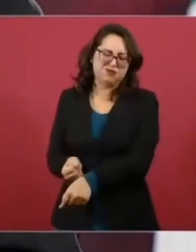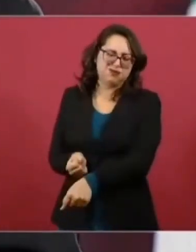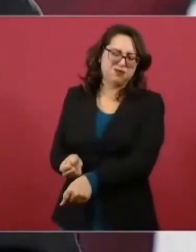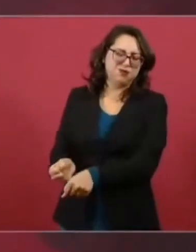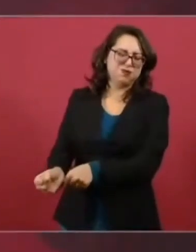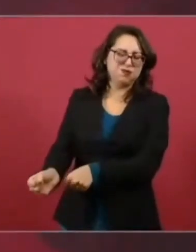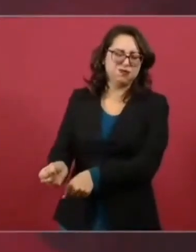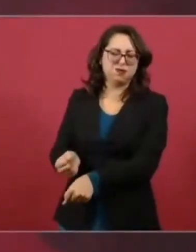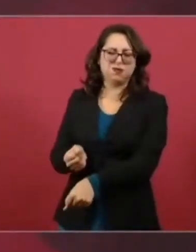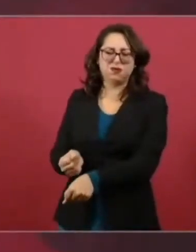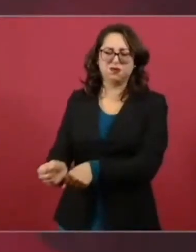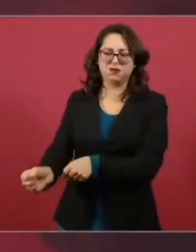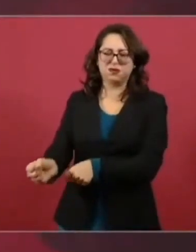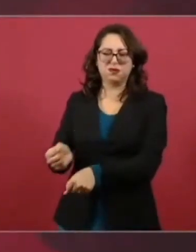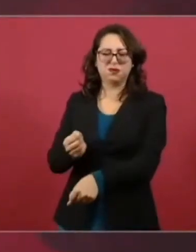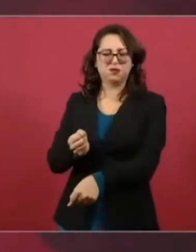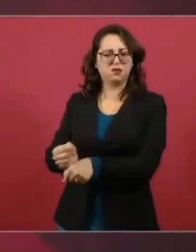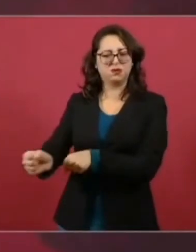México.